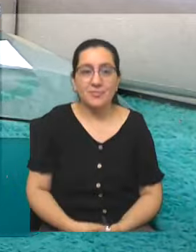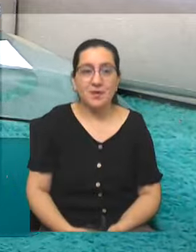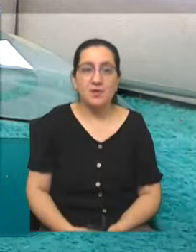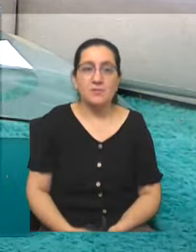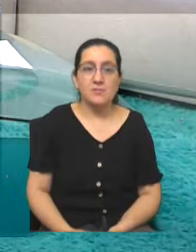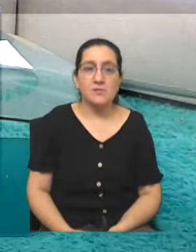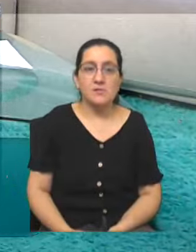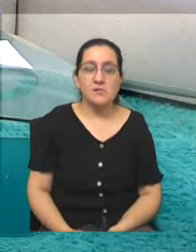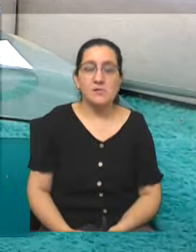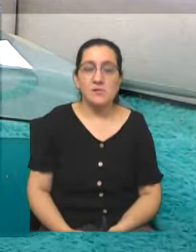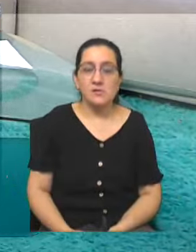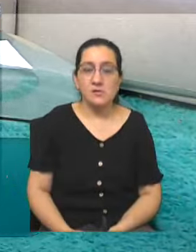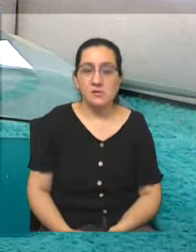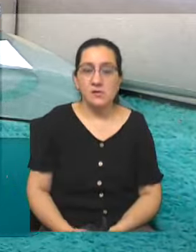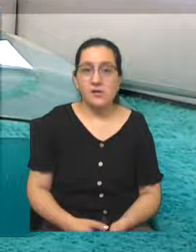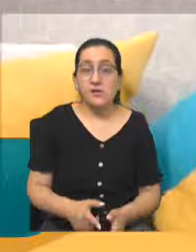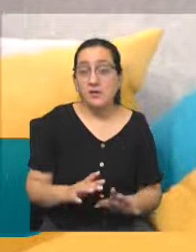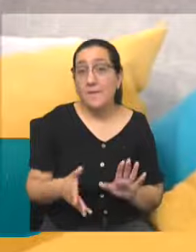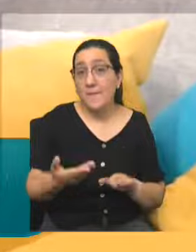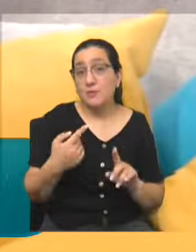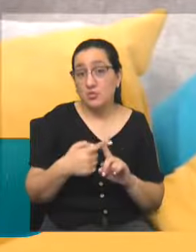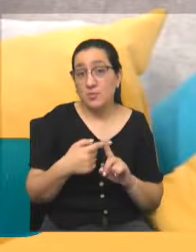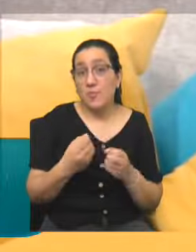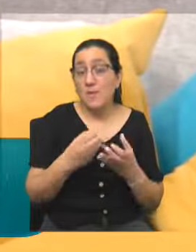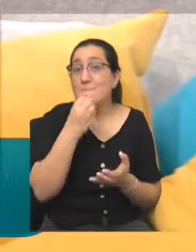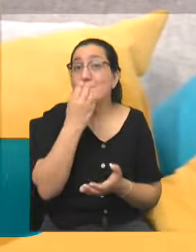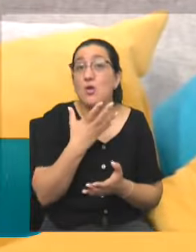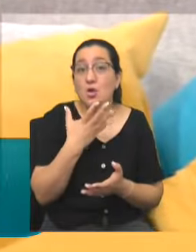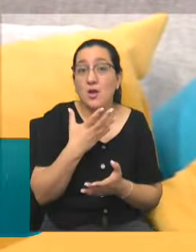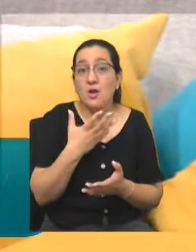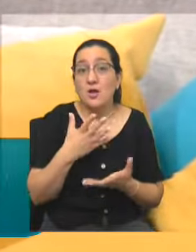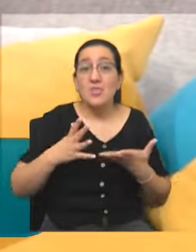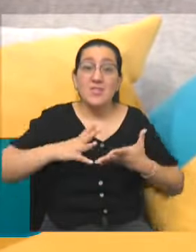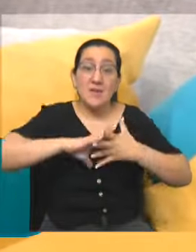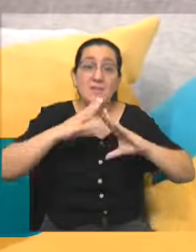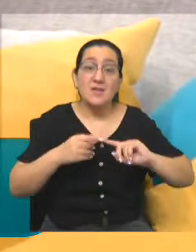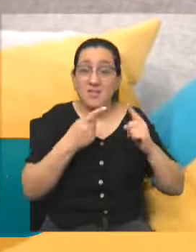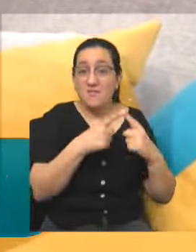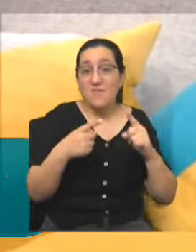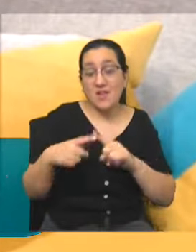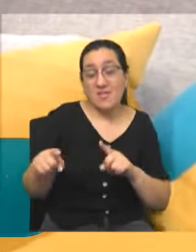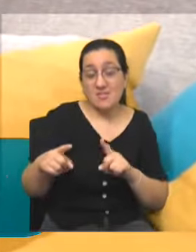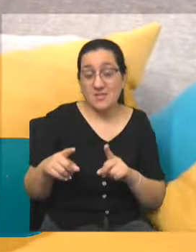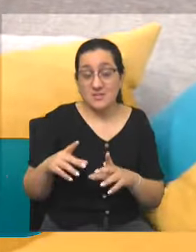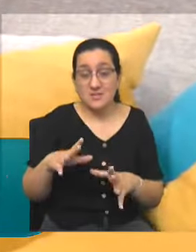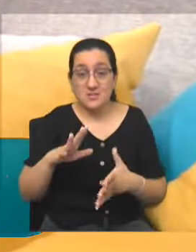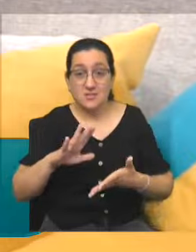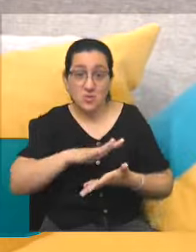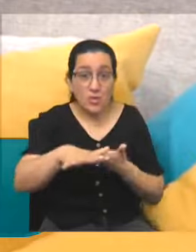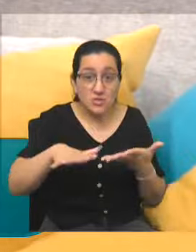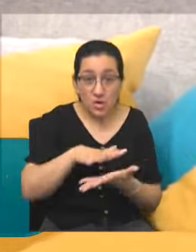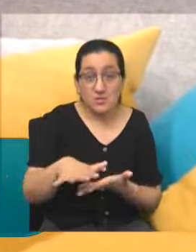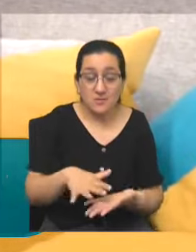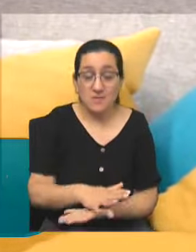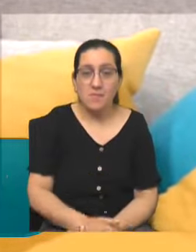un... Más positivo va a ser porque va a mejorar muchísimo tu capacidad de adaptarte a diferentes contextos, a diferentes entornos. Entonces va a ser fundamental